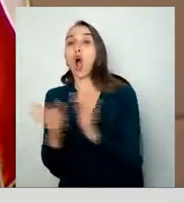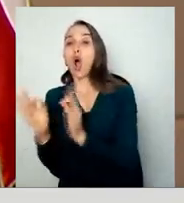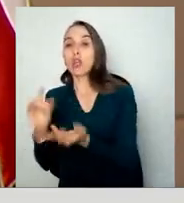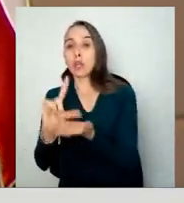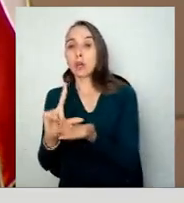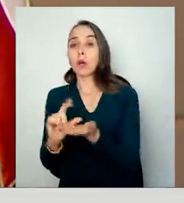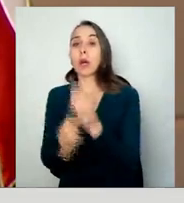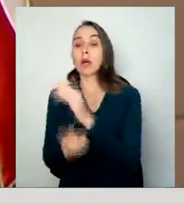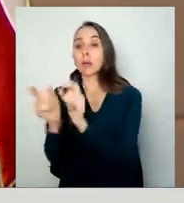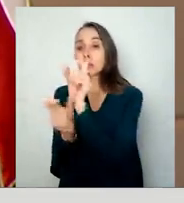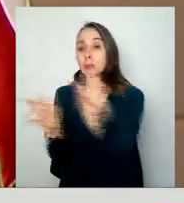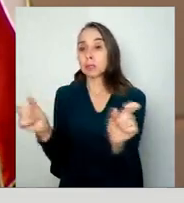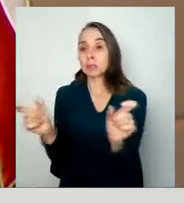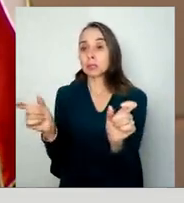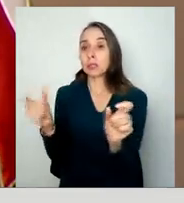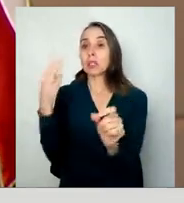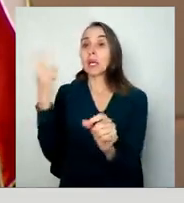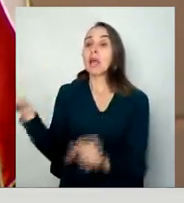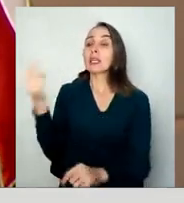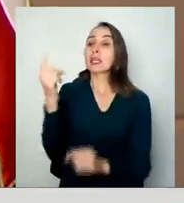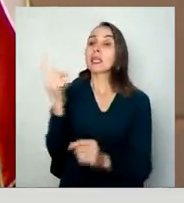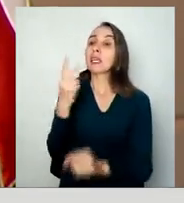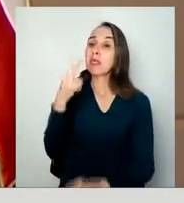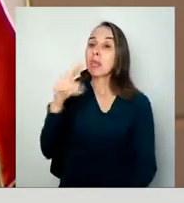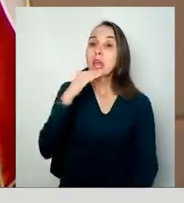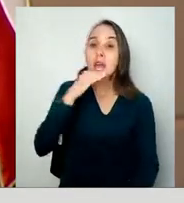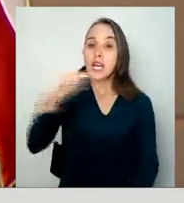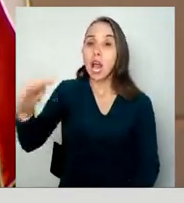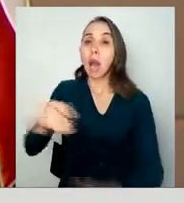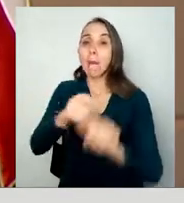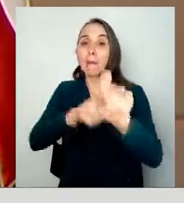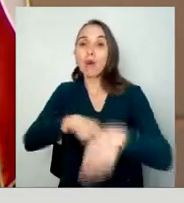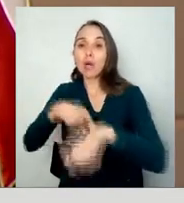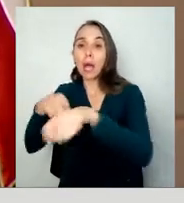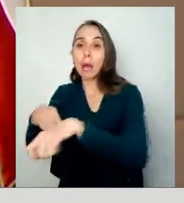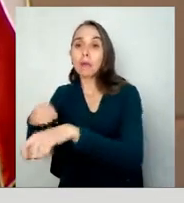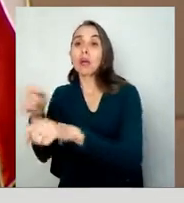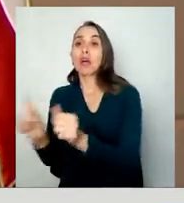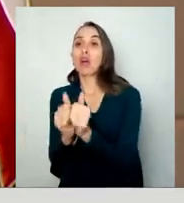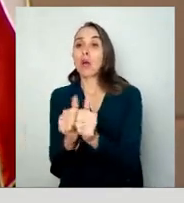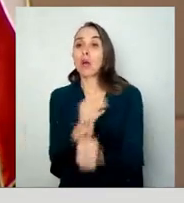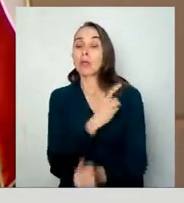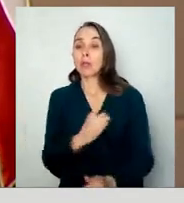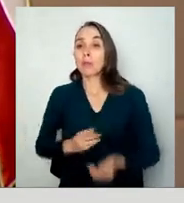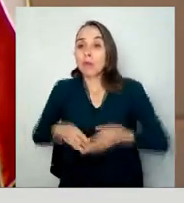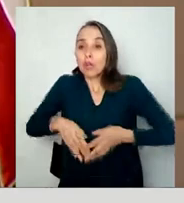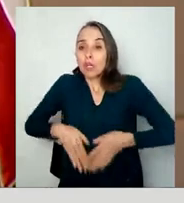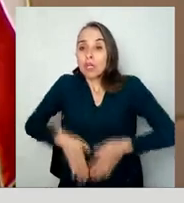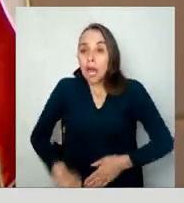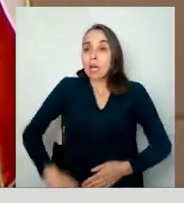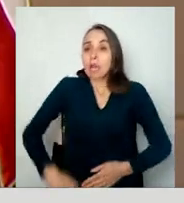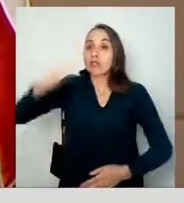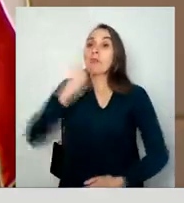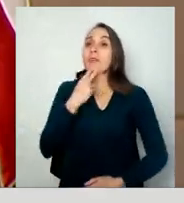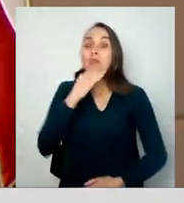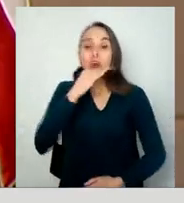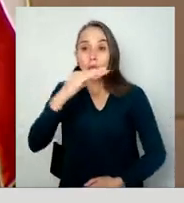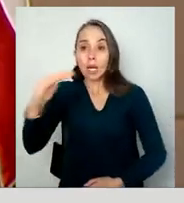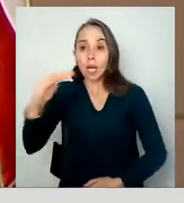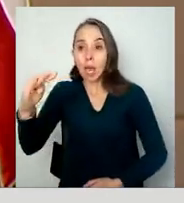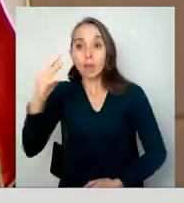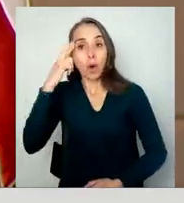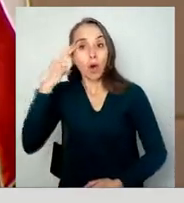es del mundo rural origen campesino colegas que hayan nacido vivido en el campo recordarán